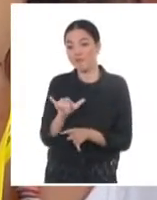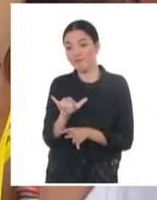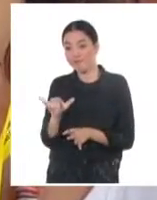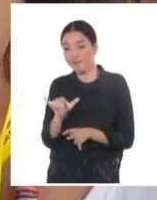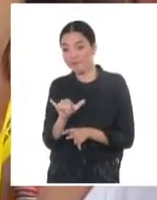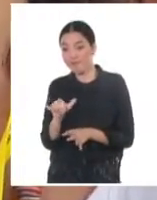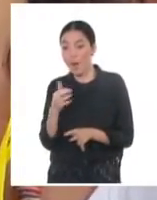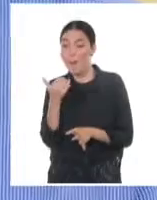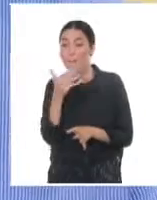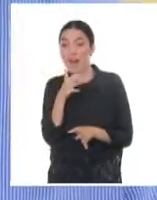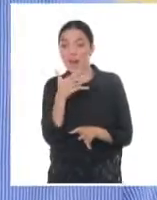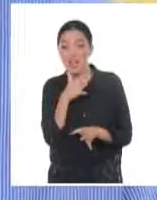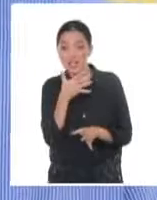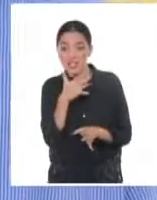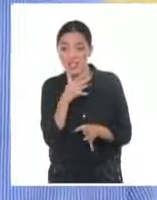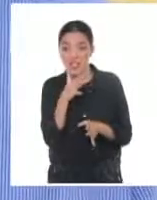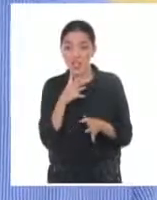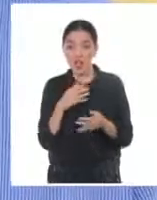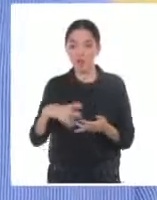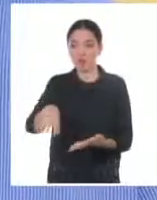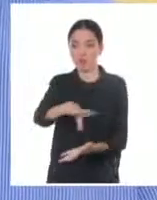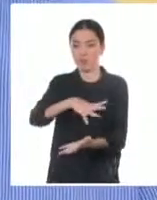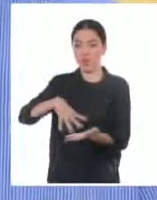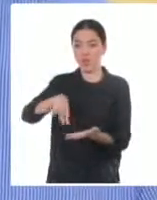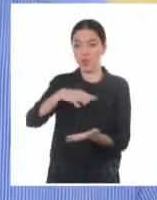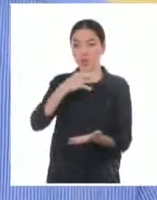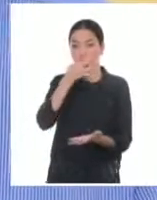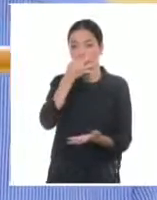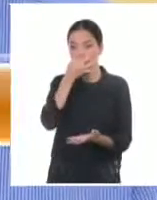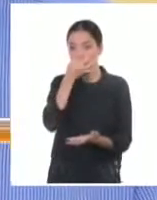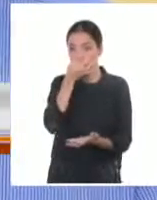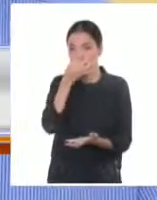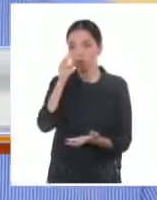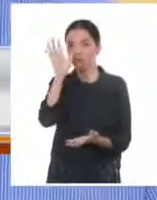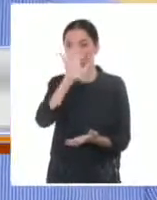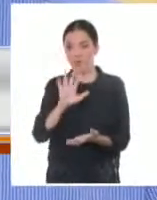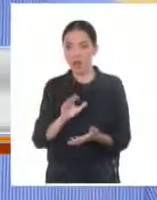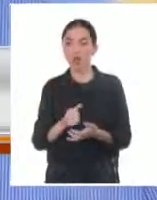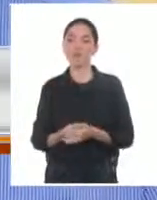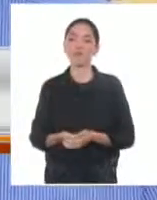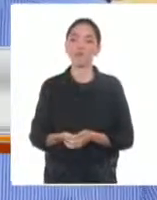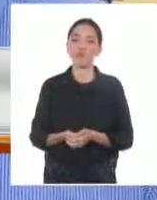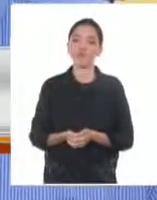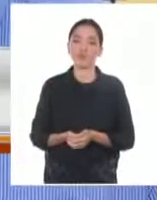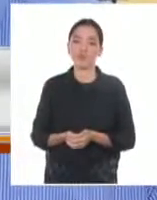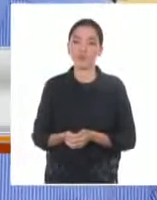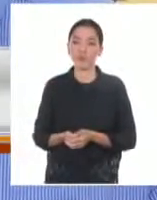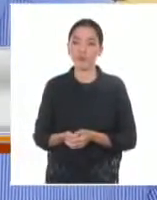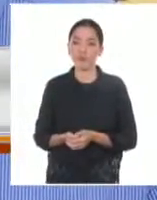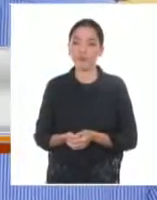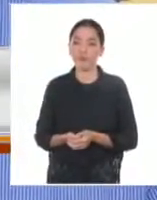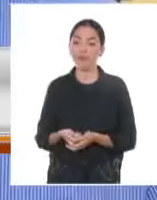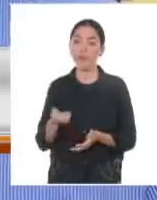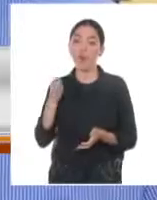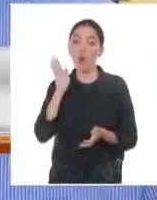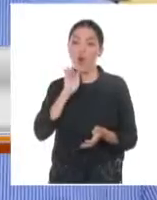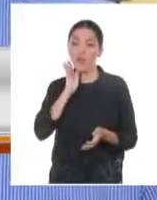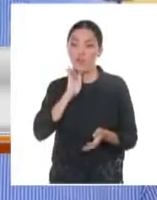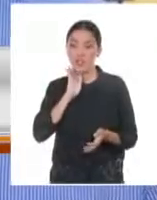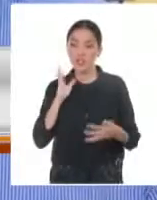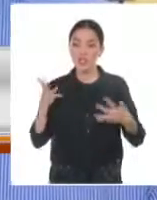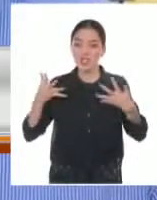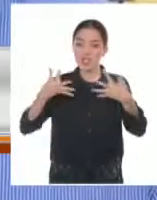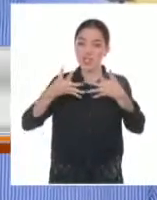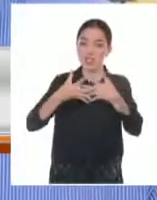fin del siglo XIX. Pues la conferencia magistral del doctor Moracén hoy fue una conferencia acerca de